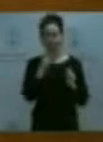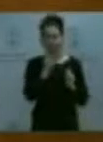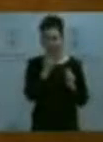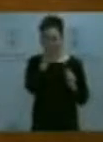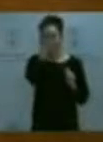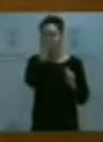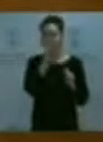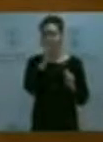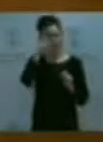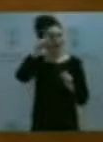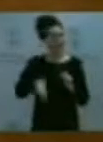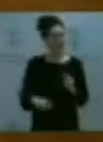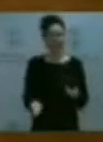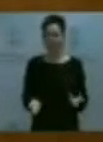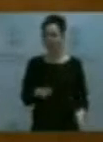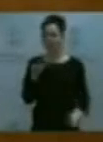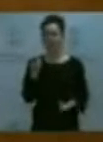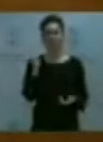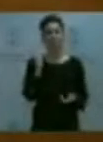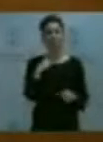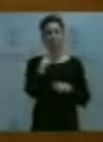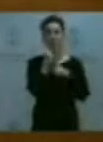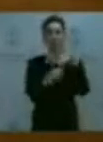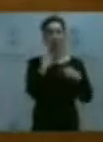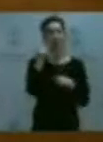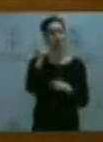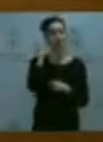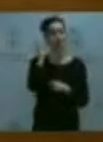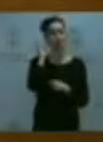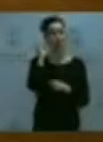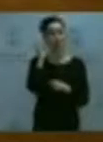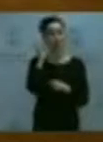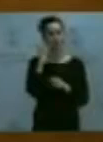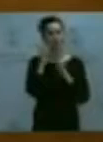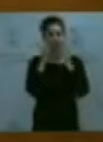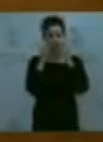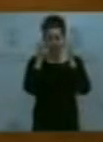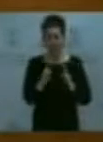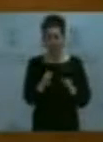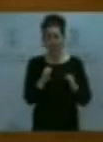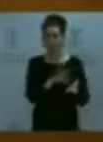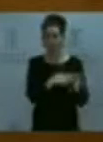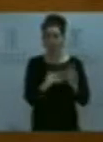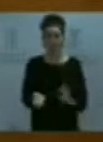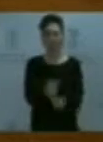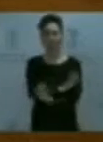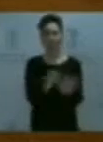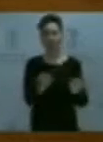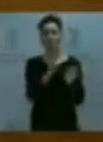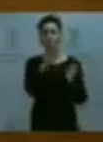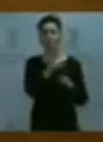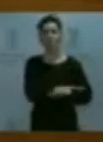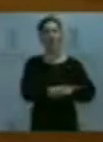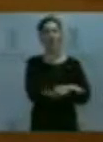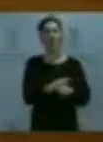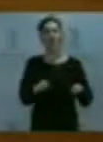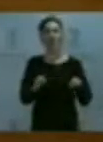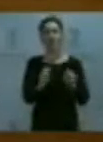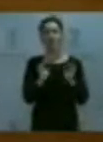palabras y de los discursos a la nada, porque nunca hacen nada. Les voy a poner varios ejemplos. El